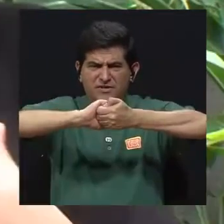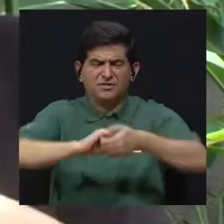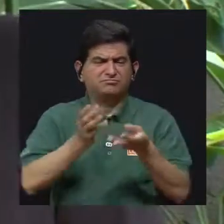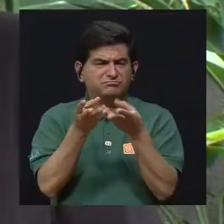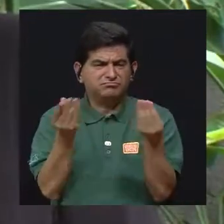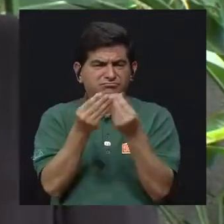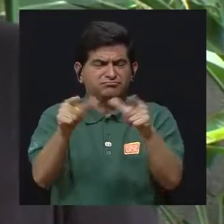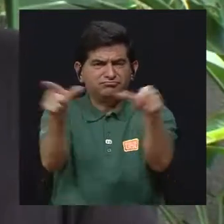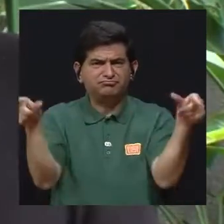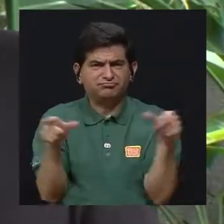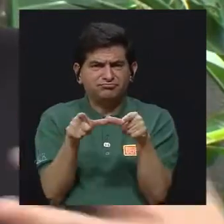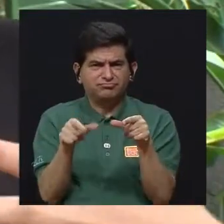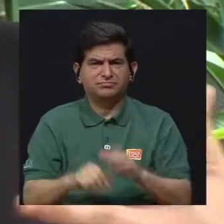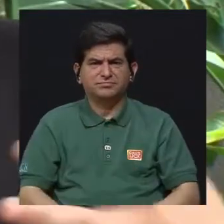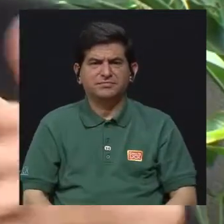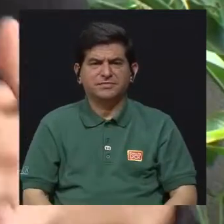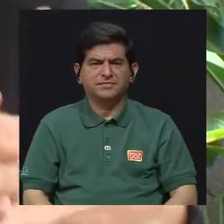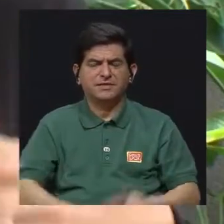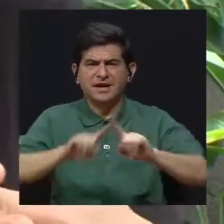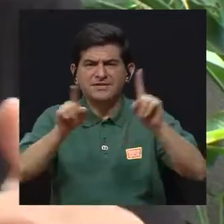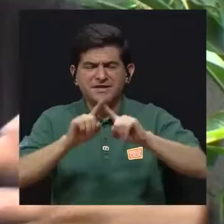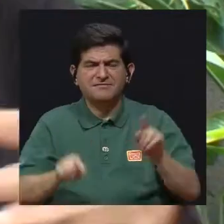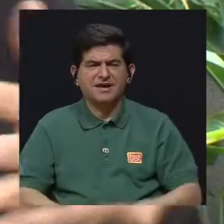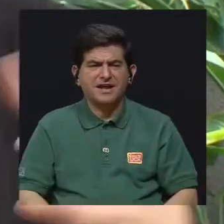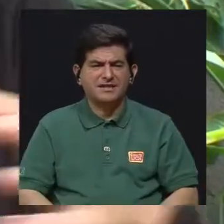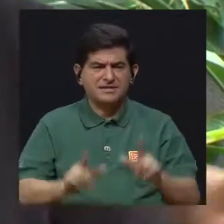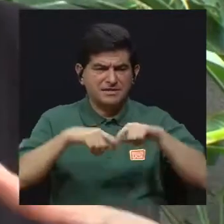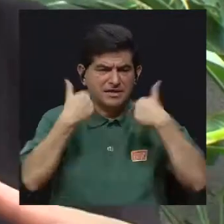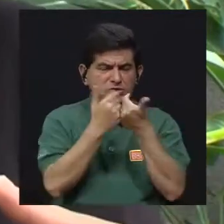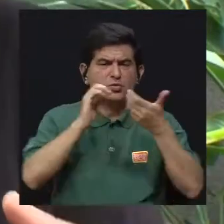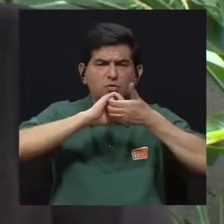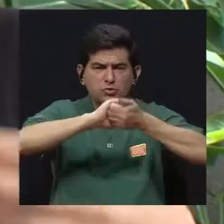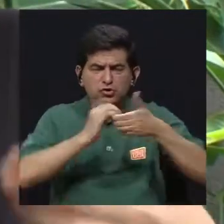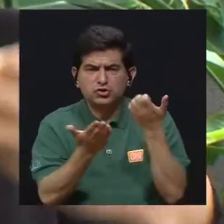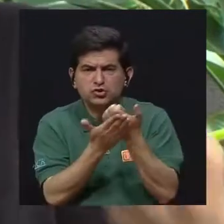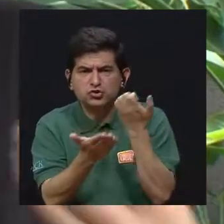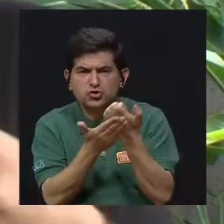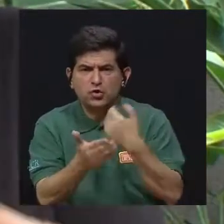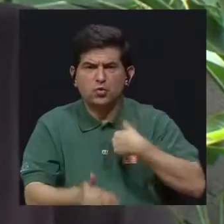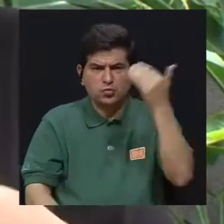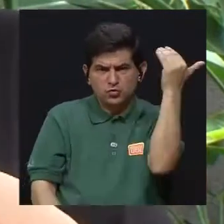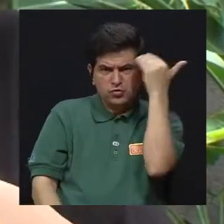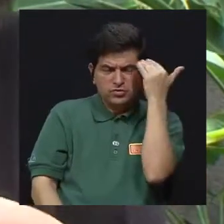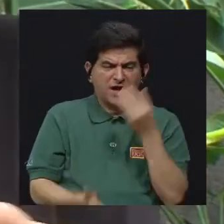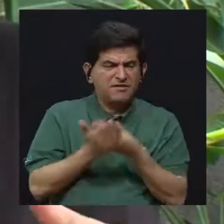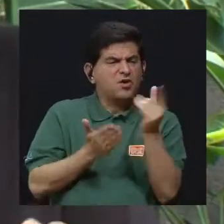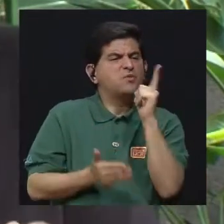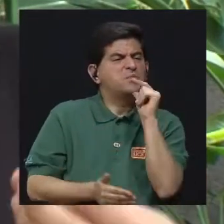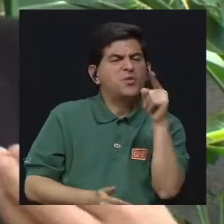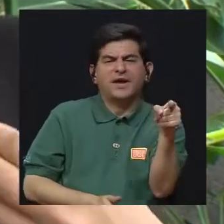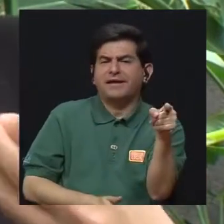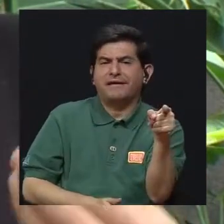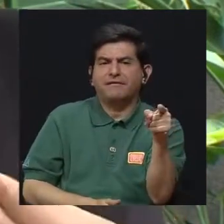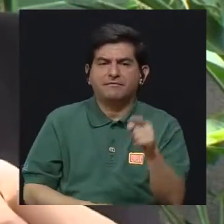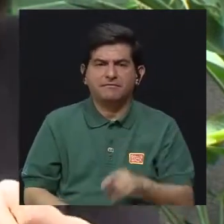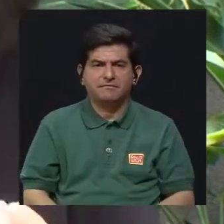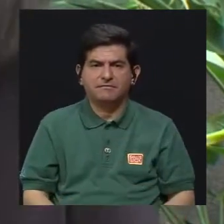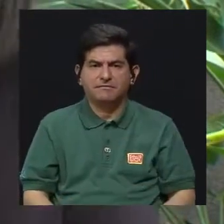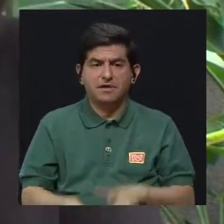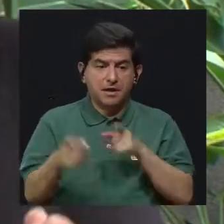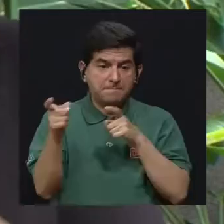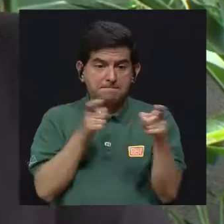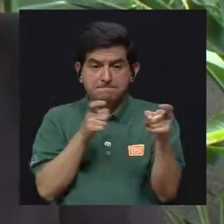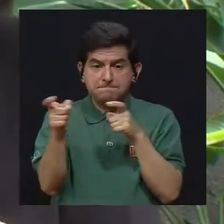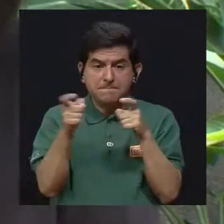de producción local, de circuitos solidarios económicos donde uno sepa a quién le compra, de